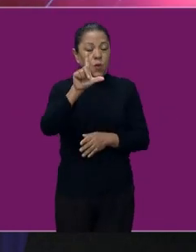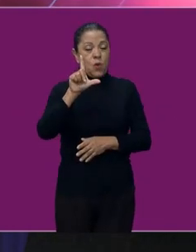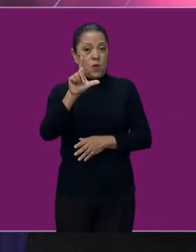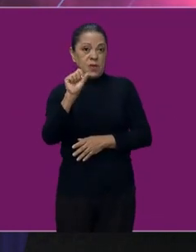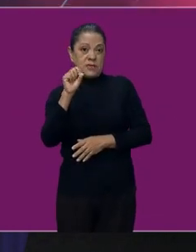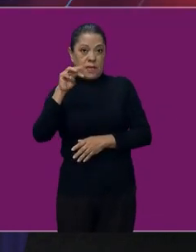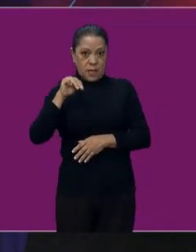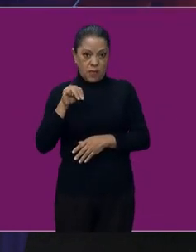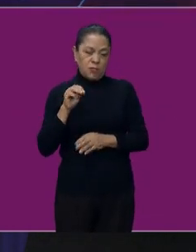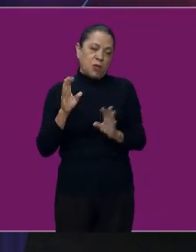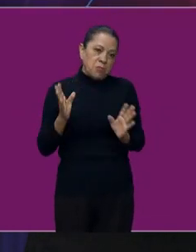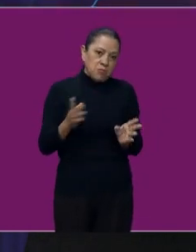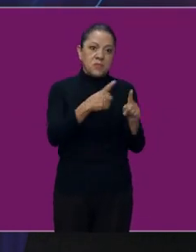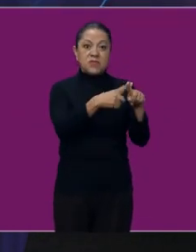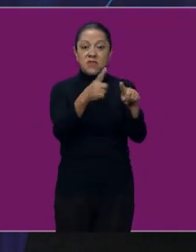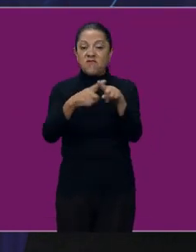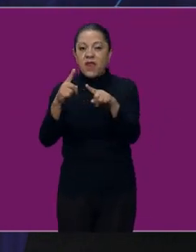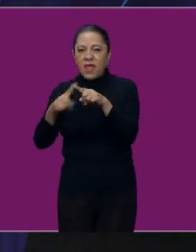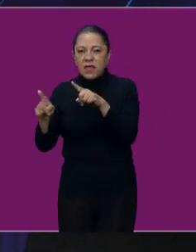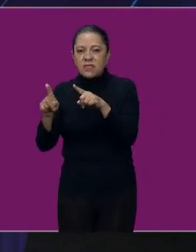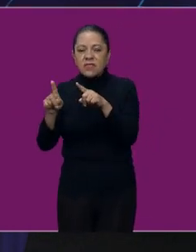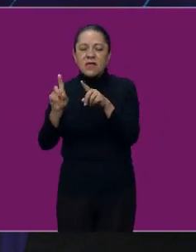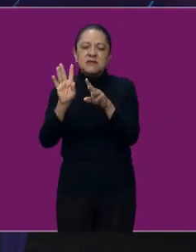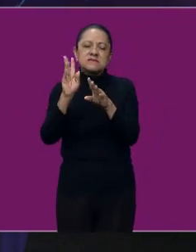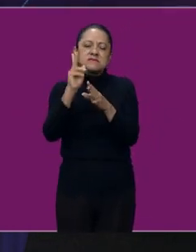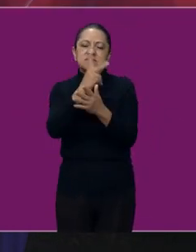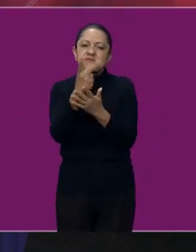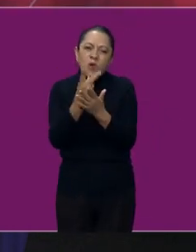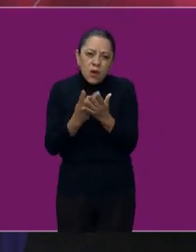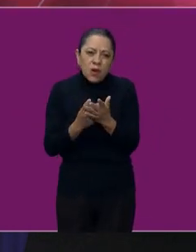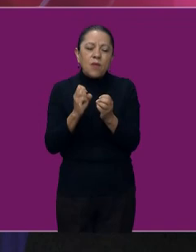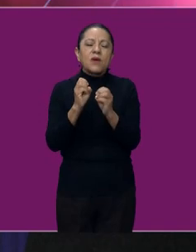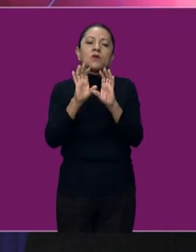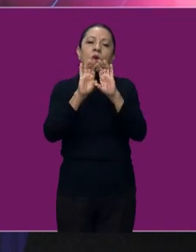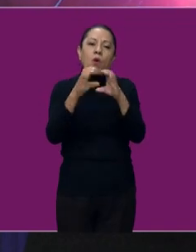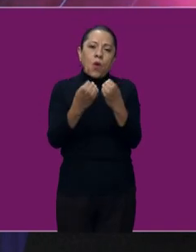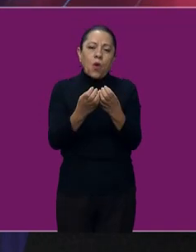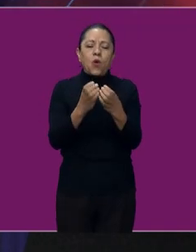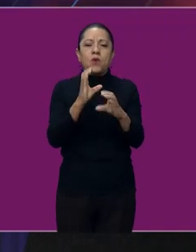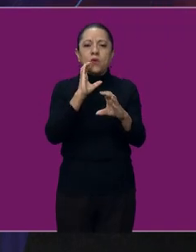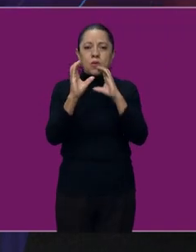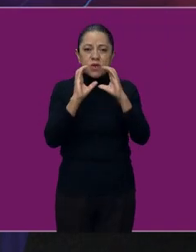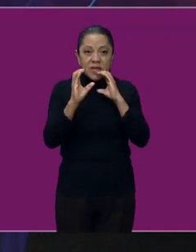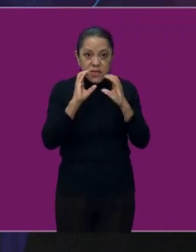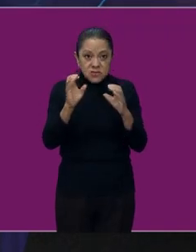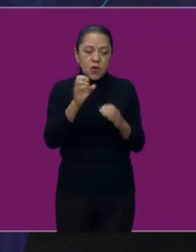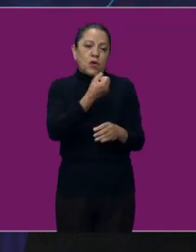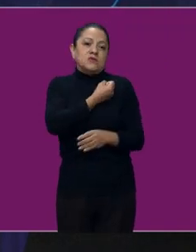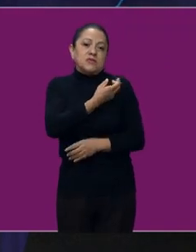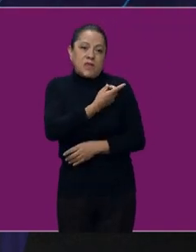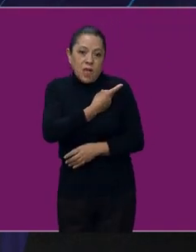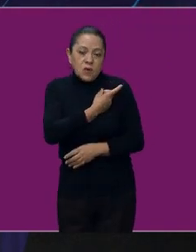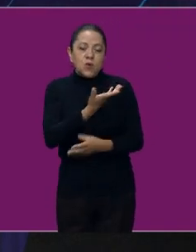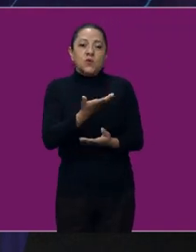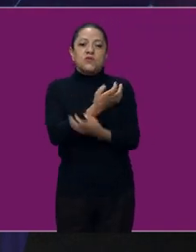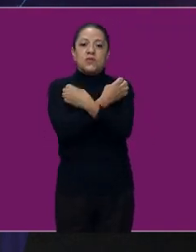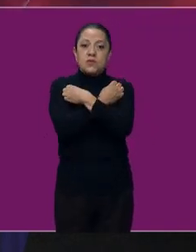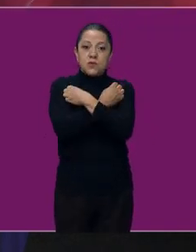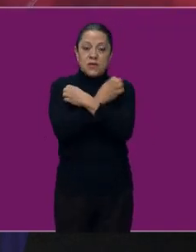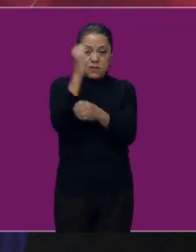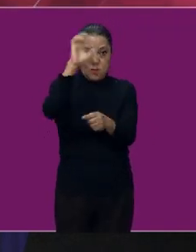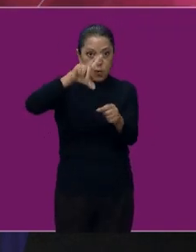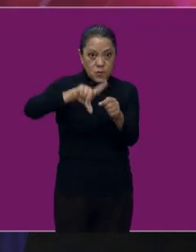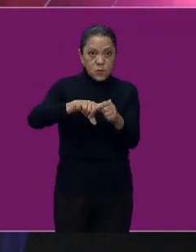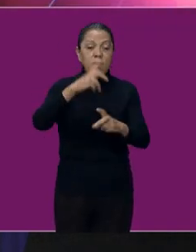en los diferentes en los medios de comunicación las diferentes áreas como salud educación cultura deportes